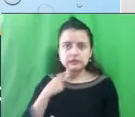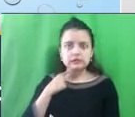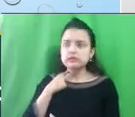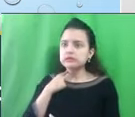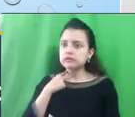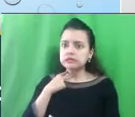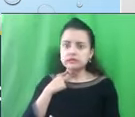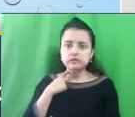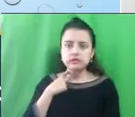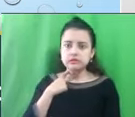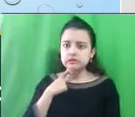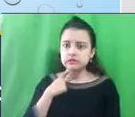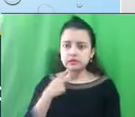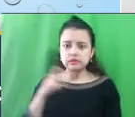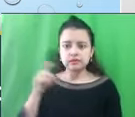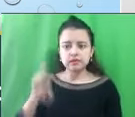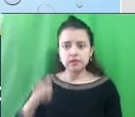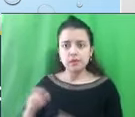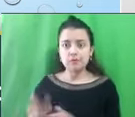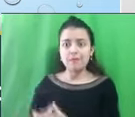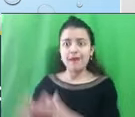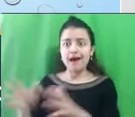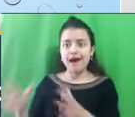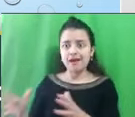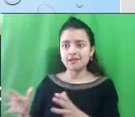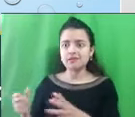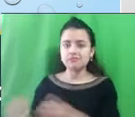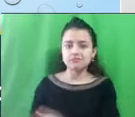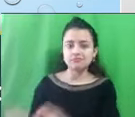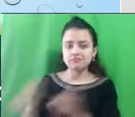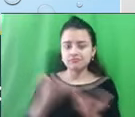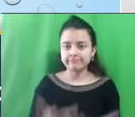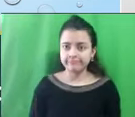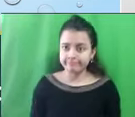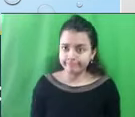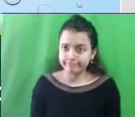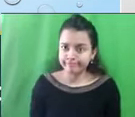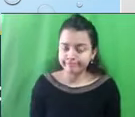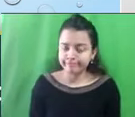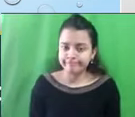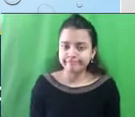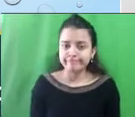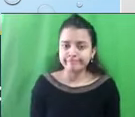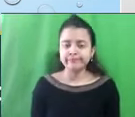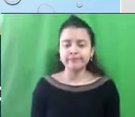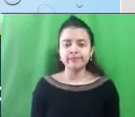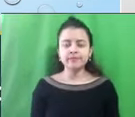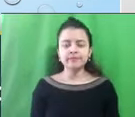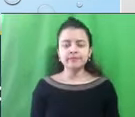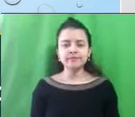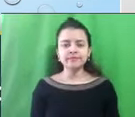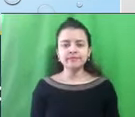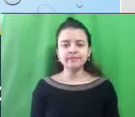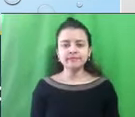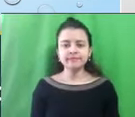norma, a suministrar el agua para el municipio de acuerdo a los caudales autorizados por CAR y a los pozos que tenemos nosotros autorizados.